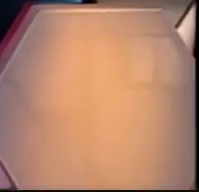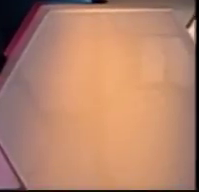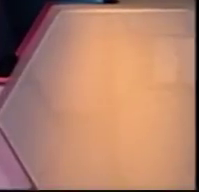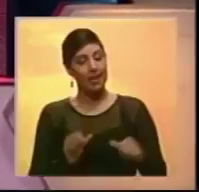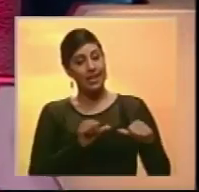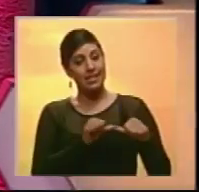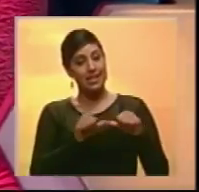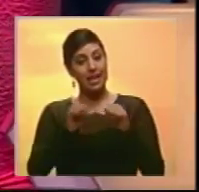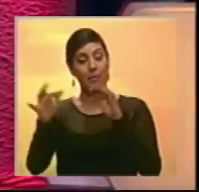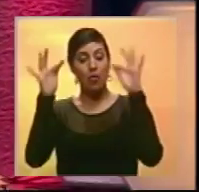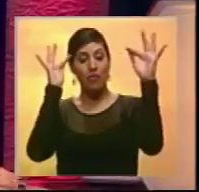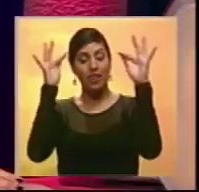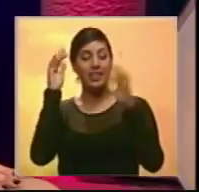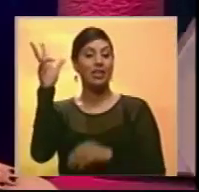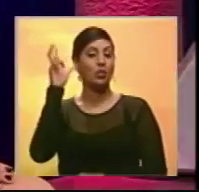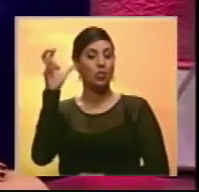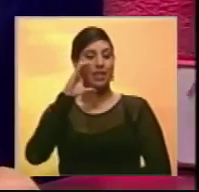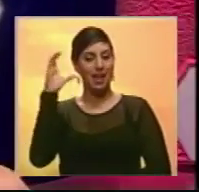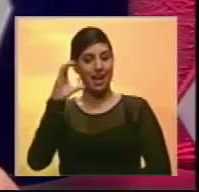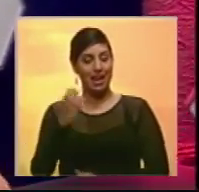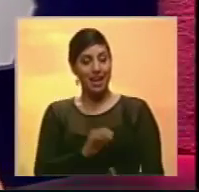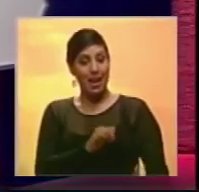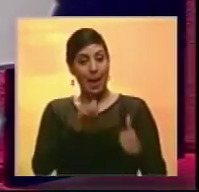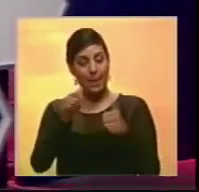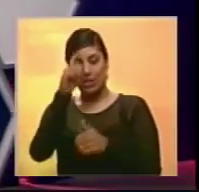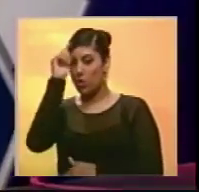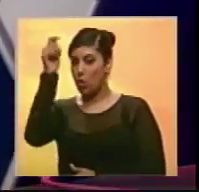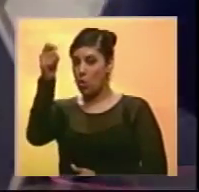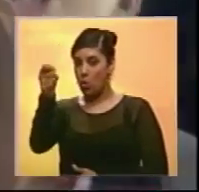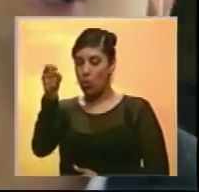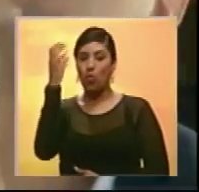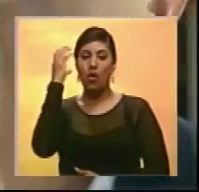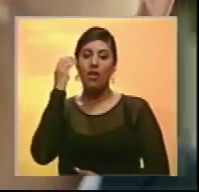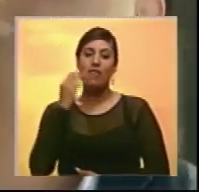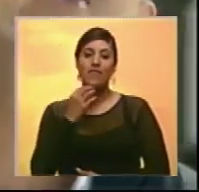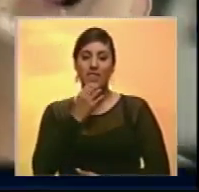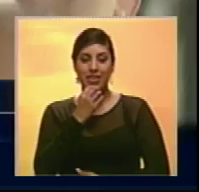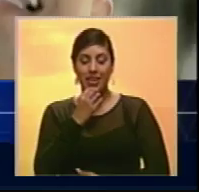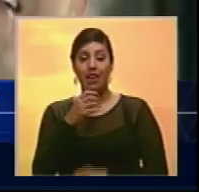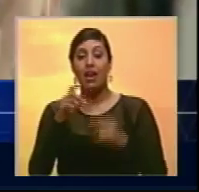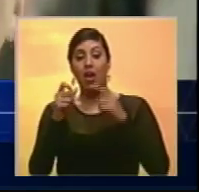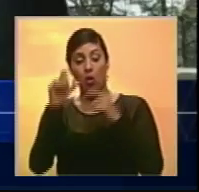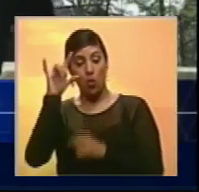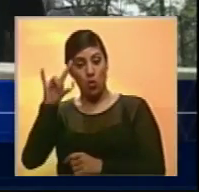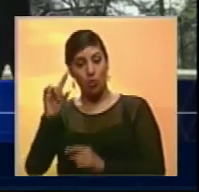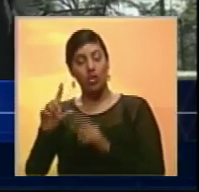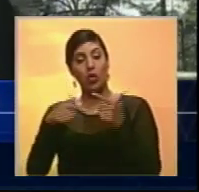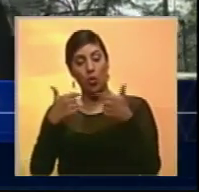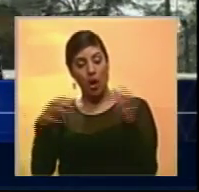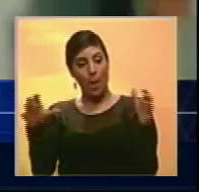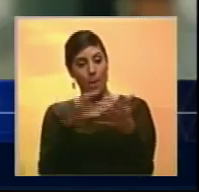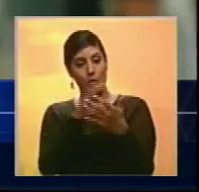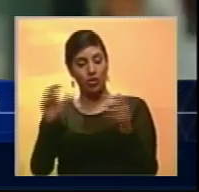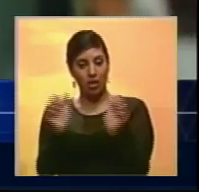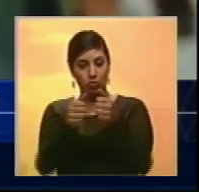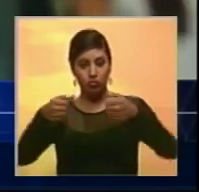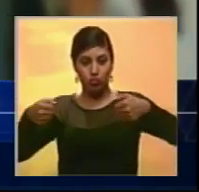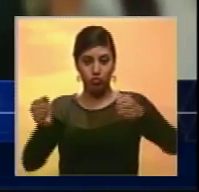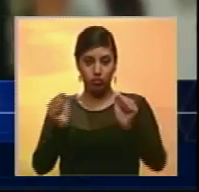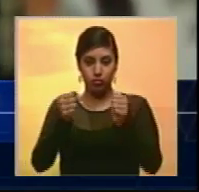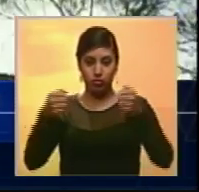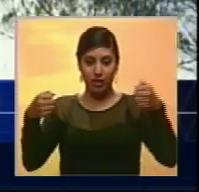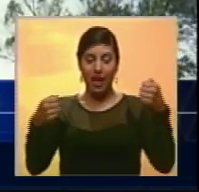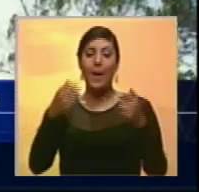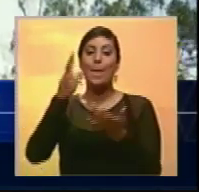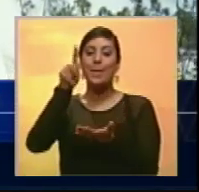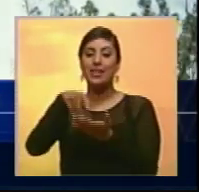Seguimos con el festival Suena Caracas, que comenzó con un homenaje a Fidel Castro. Este lunes es el turno del género musical vallenato, con las